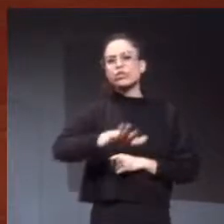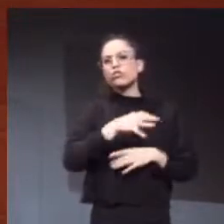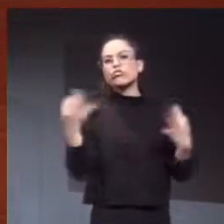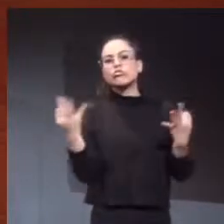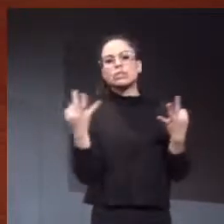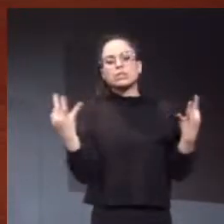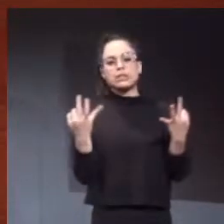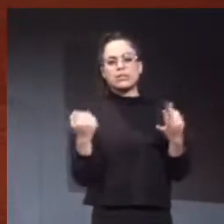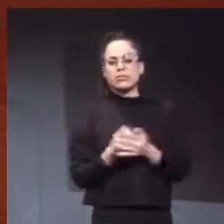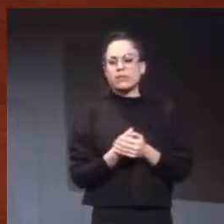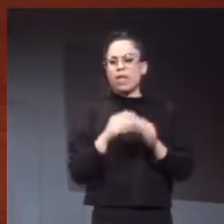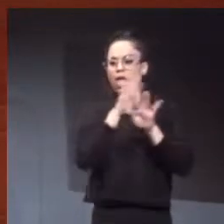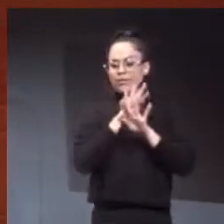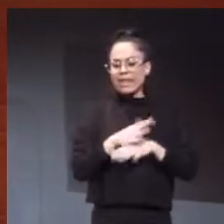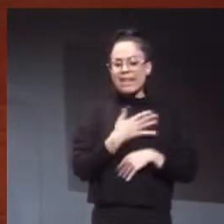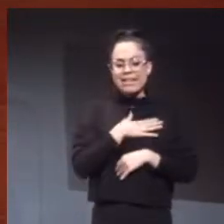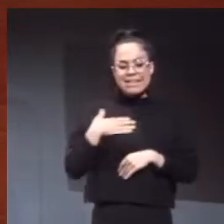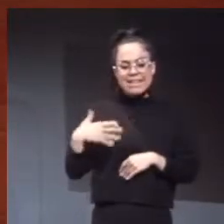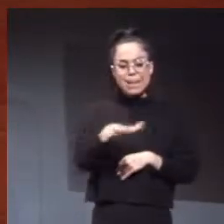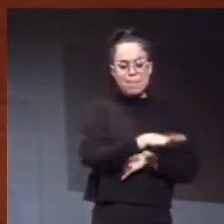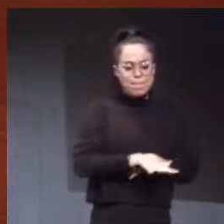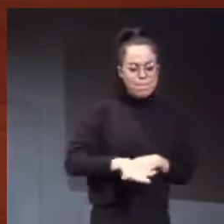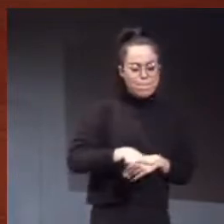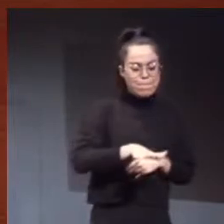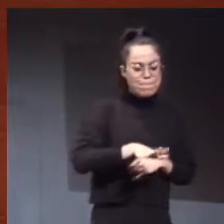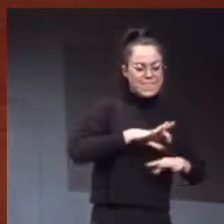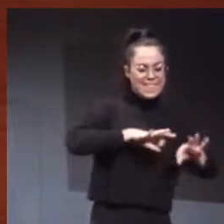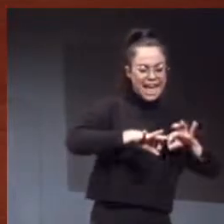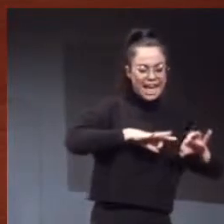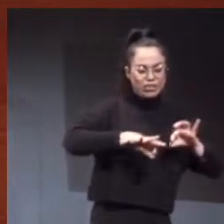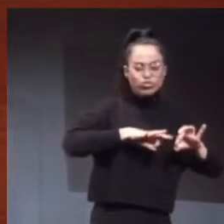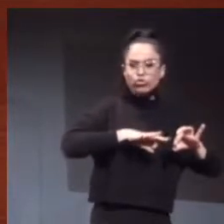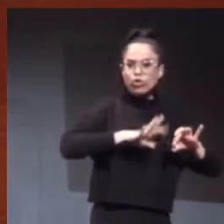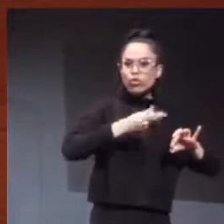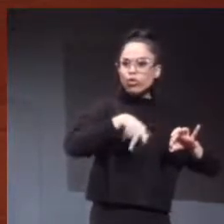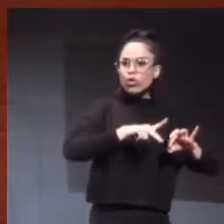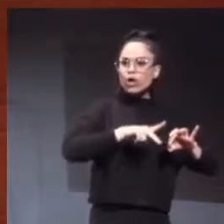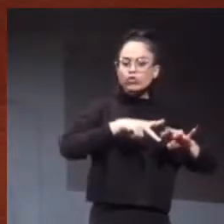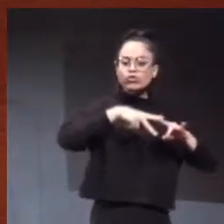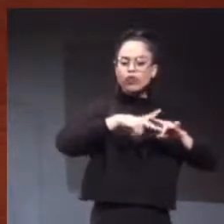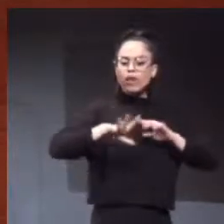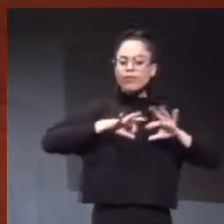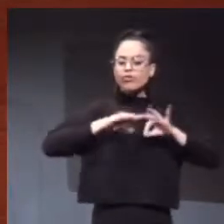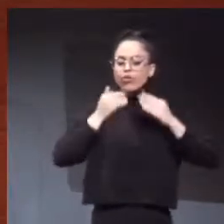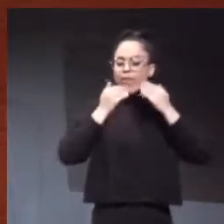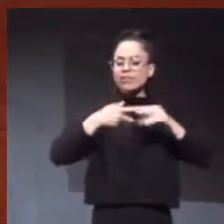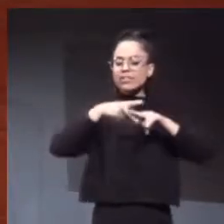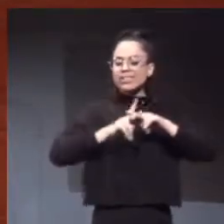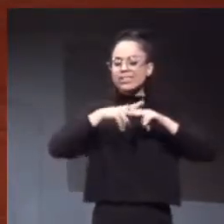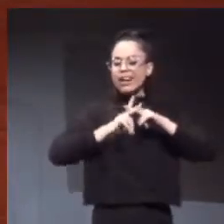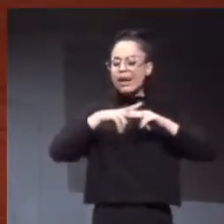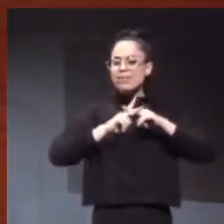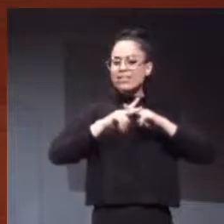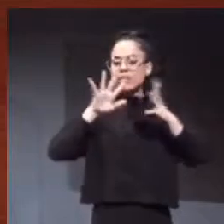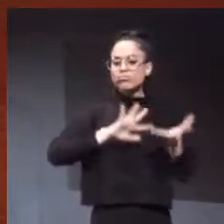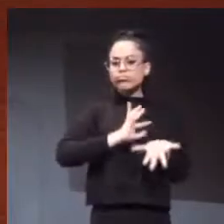la función del teatro y lo ven como un instrumento de transformación social. Además, nos da